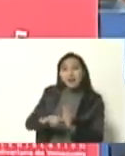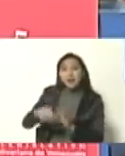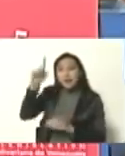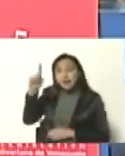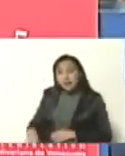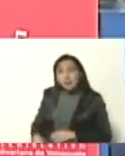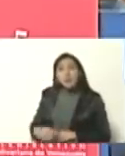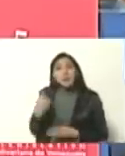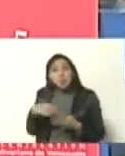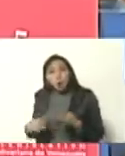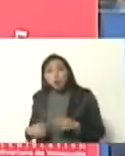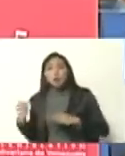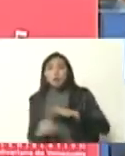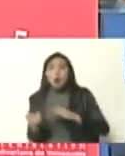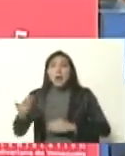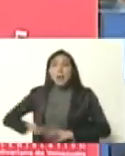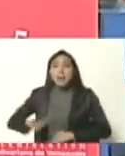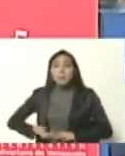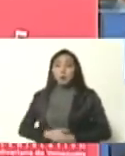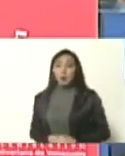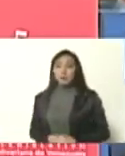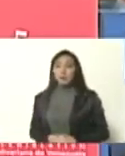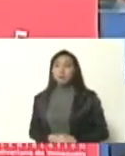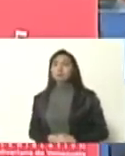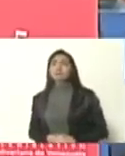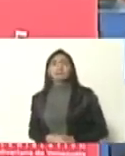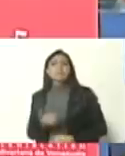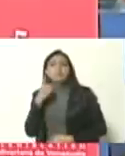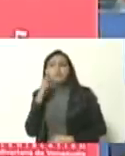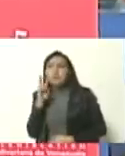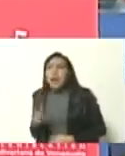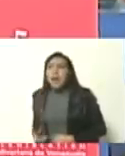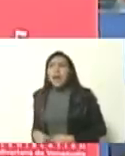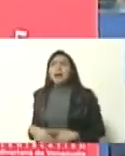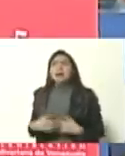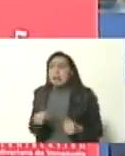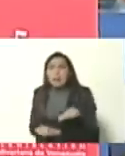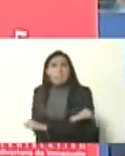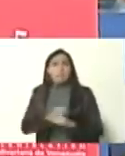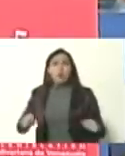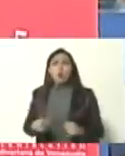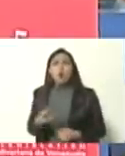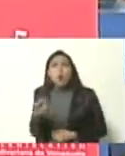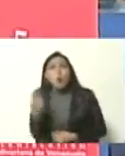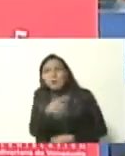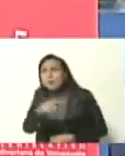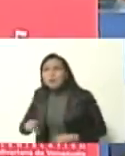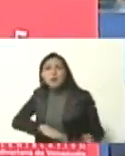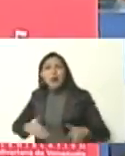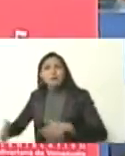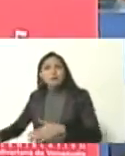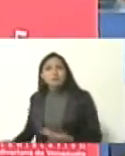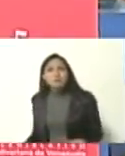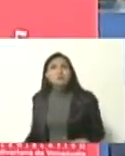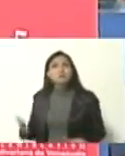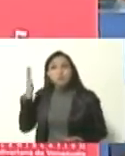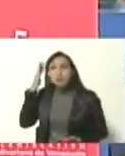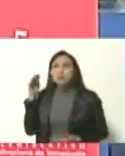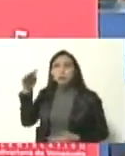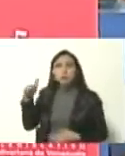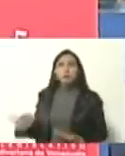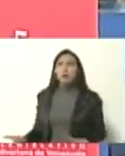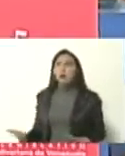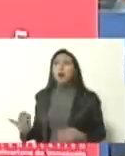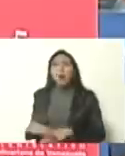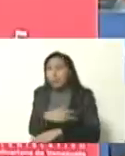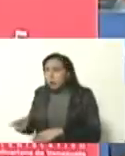República. Imagínense ustedes, por un momento, cuántos muertos estaríamos contando y lamentando en este momento si eso